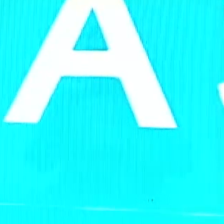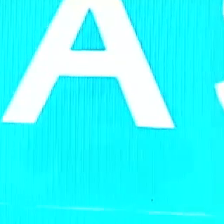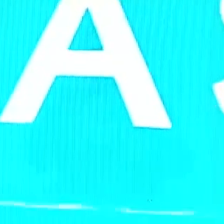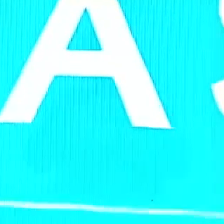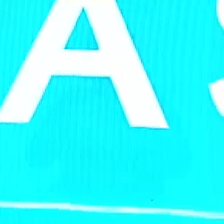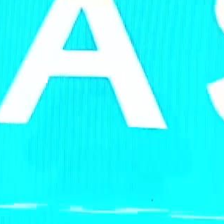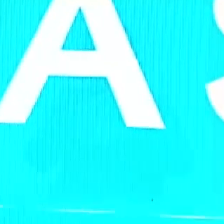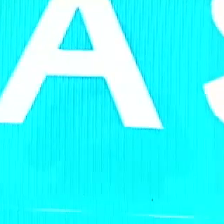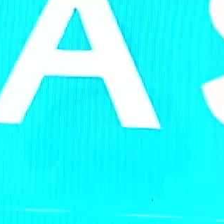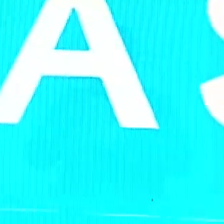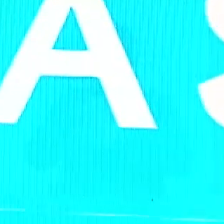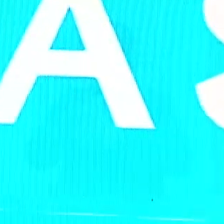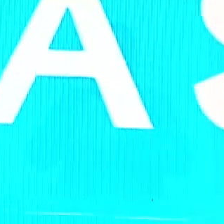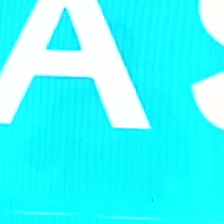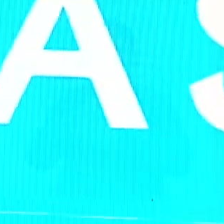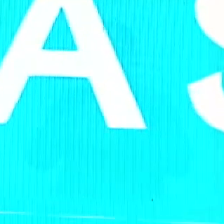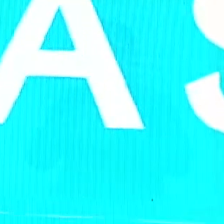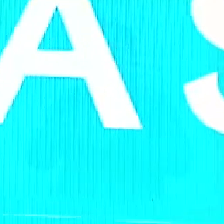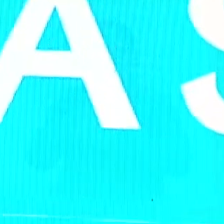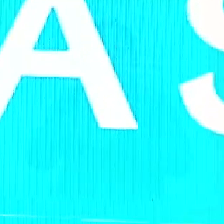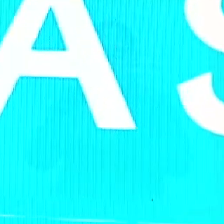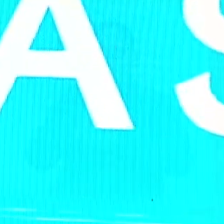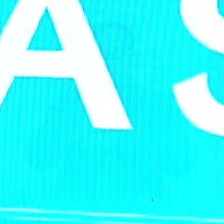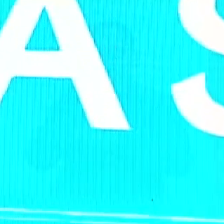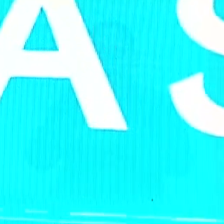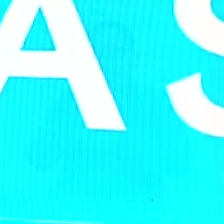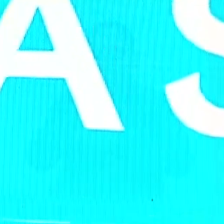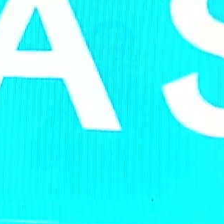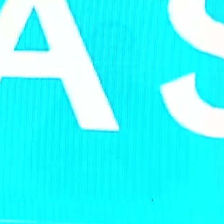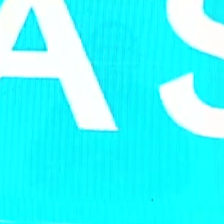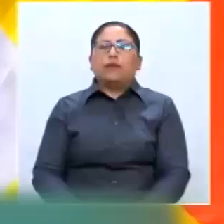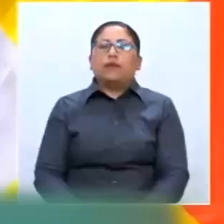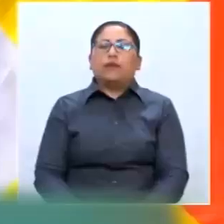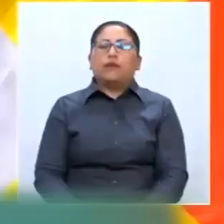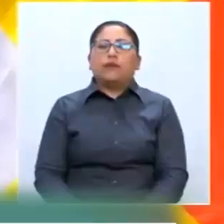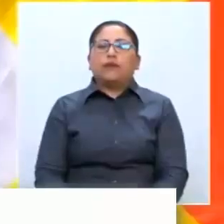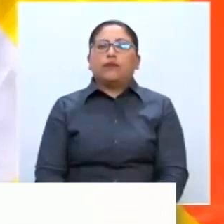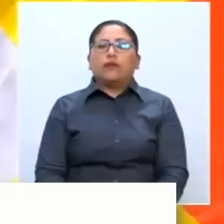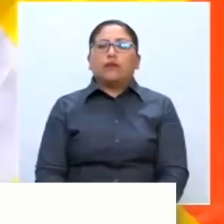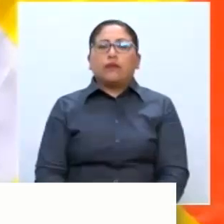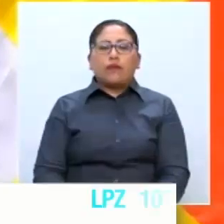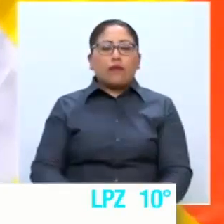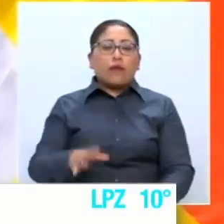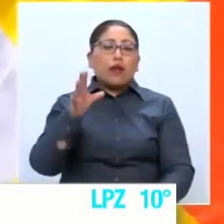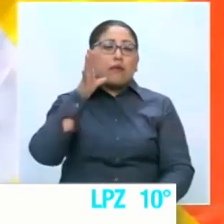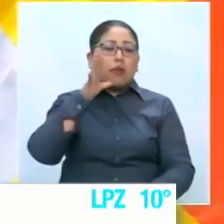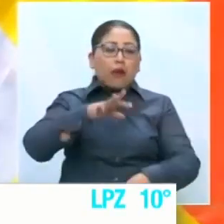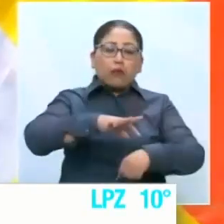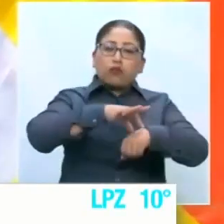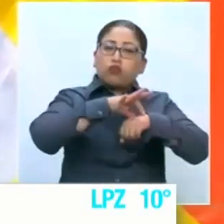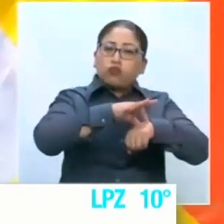en un regalo de Navidad para la economía boliviana. Nuestra Pachamama nos está